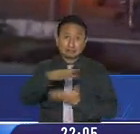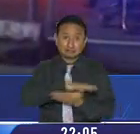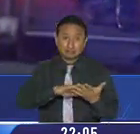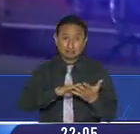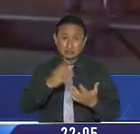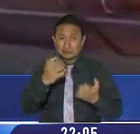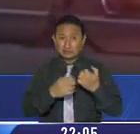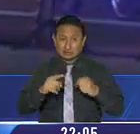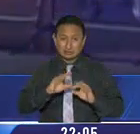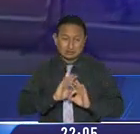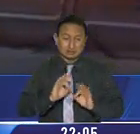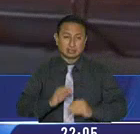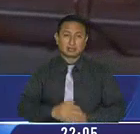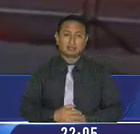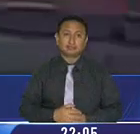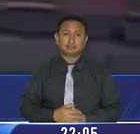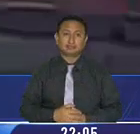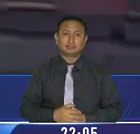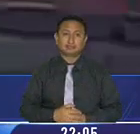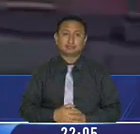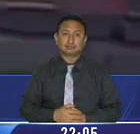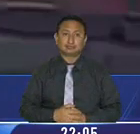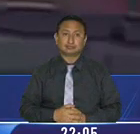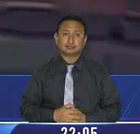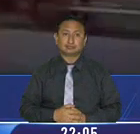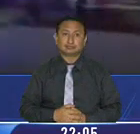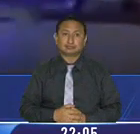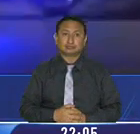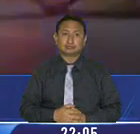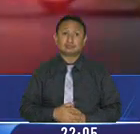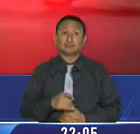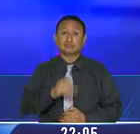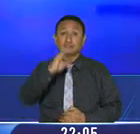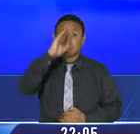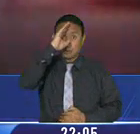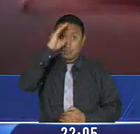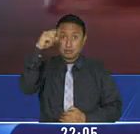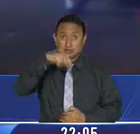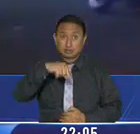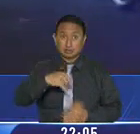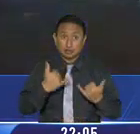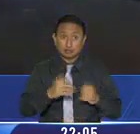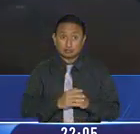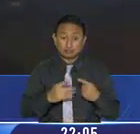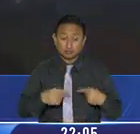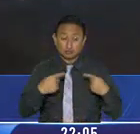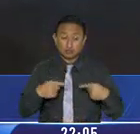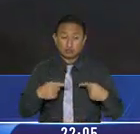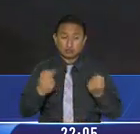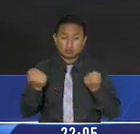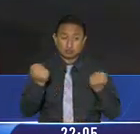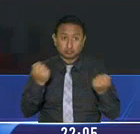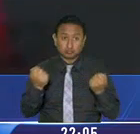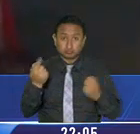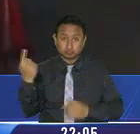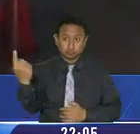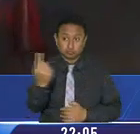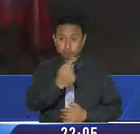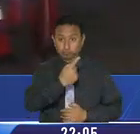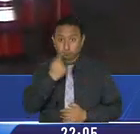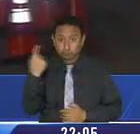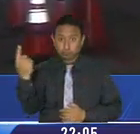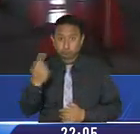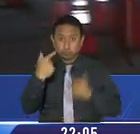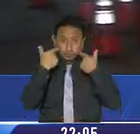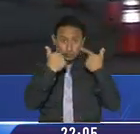nuevos altercados dentro de las cárceles. La policía aquí realiza constantemente controles y monitoreos